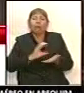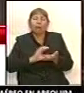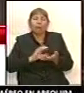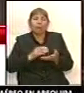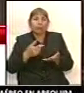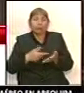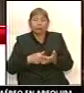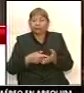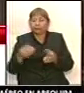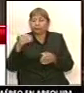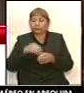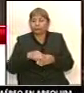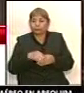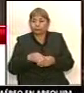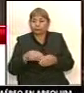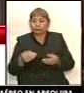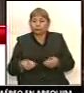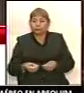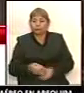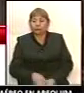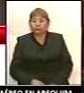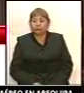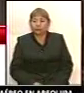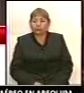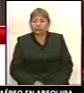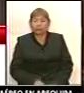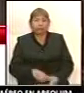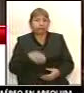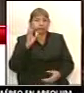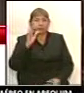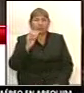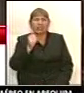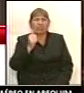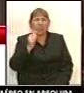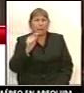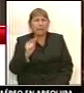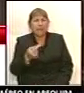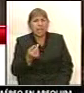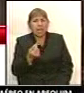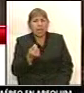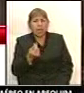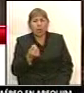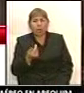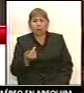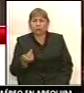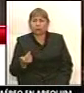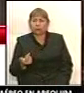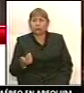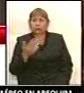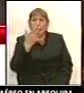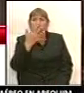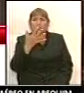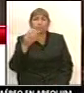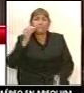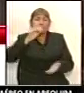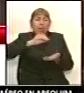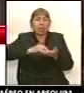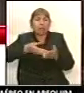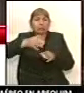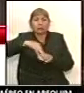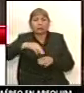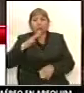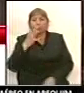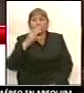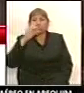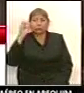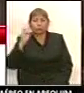original se desembolsó fue mayor de 10 mil soles y que los intereses devengados por encima del 5% son los intereses